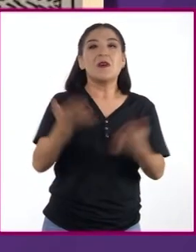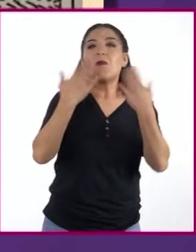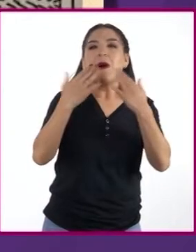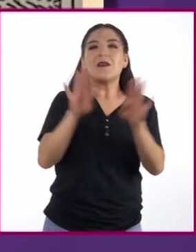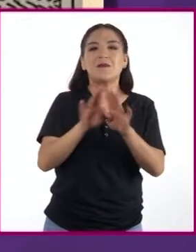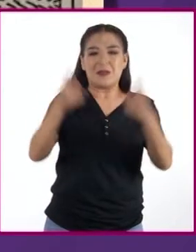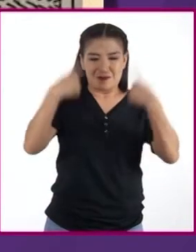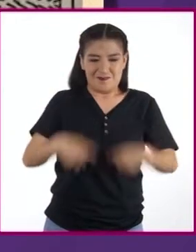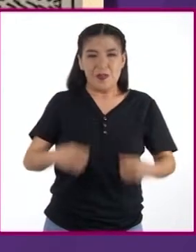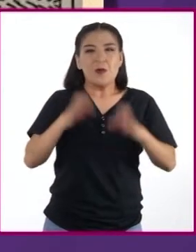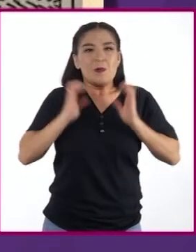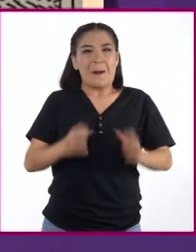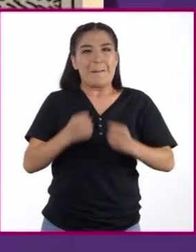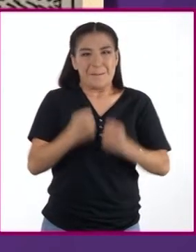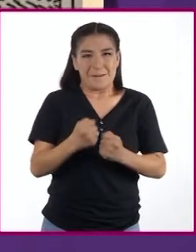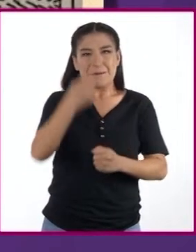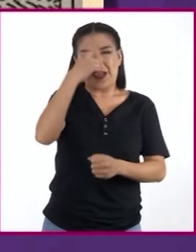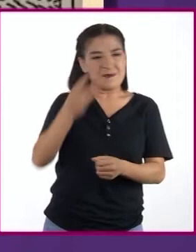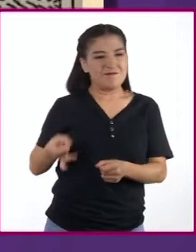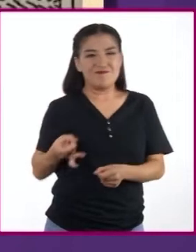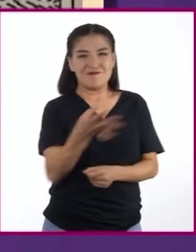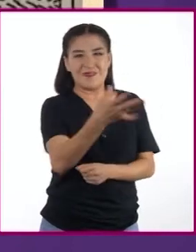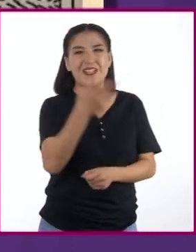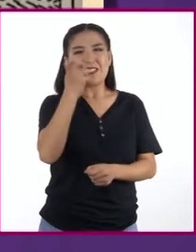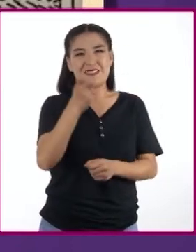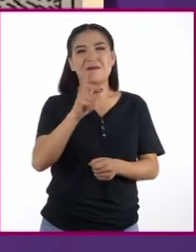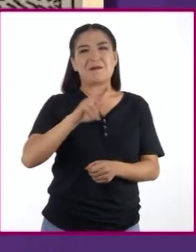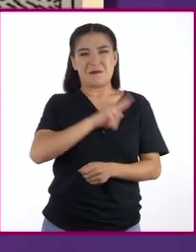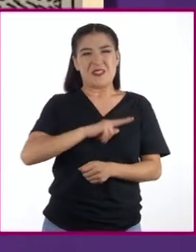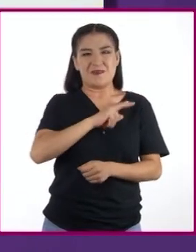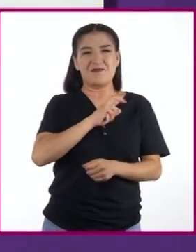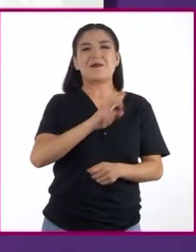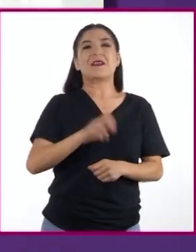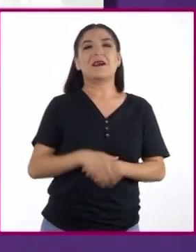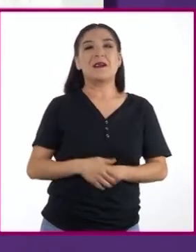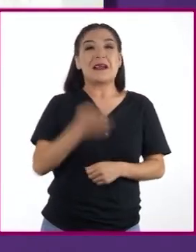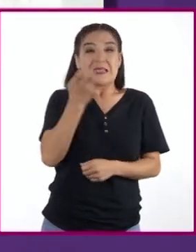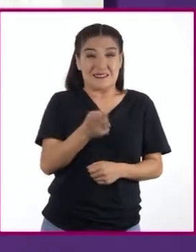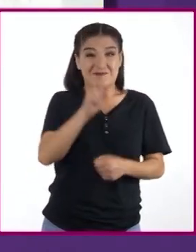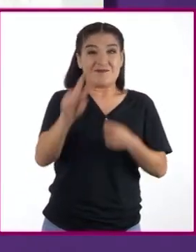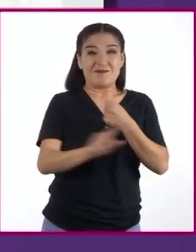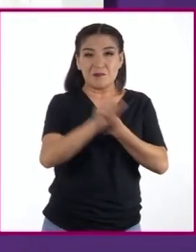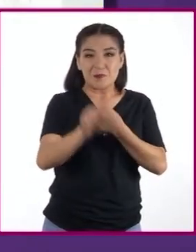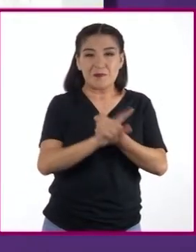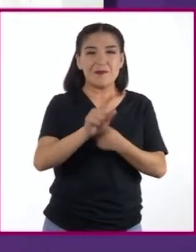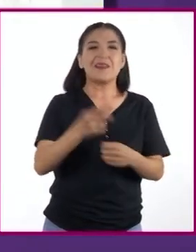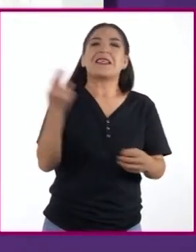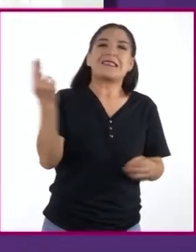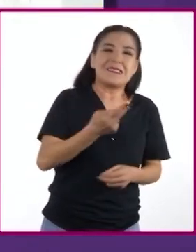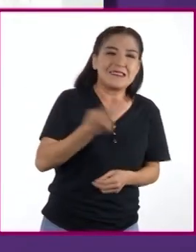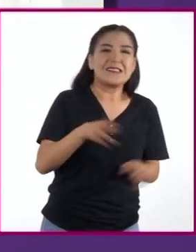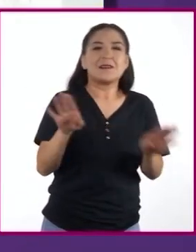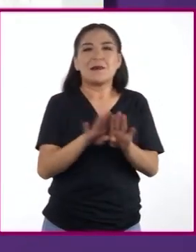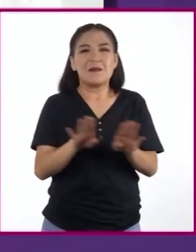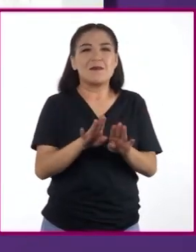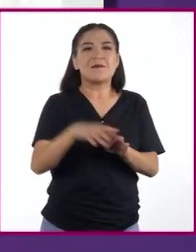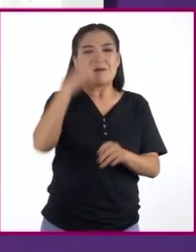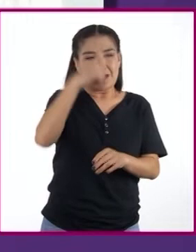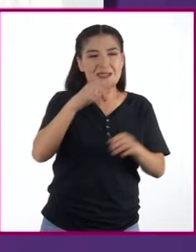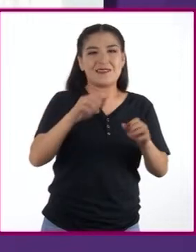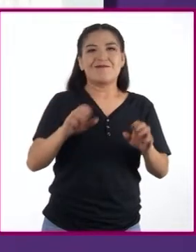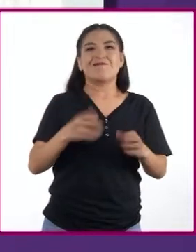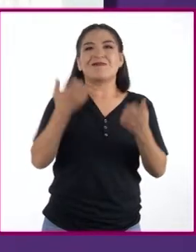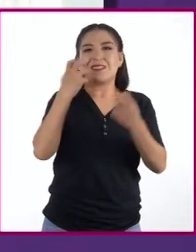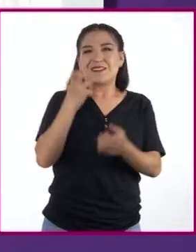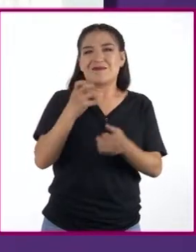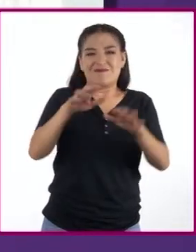defensas para combatir los virus que las provocaban. Esta situación y la necesidad de poblar la naciente